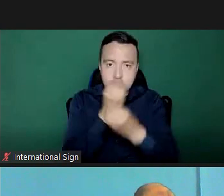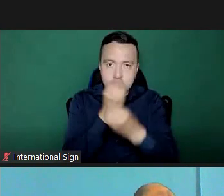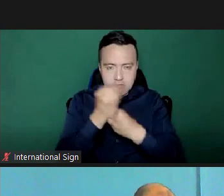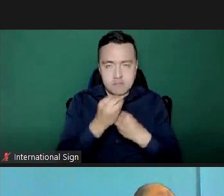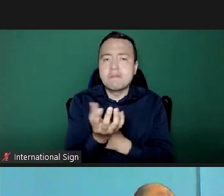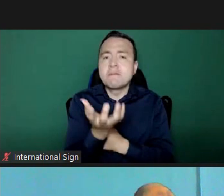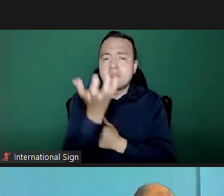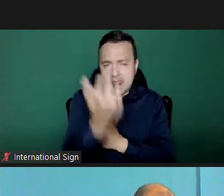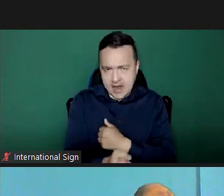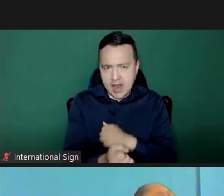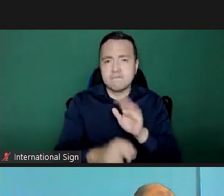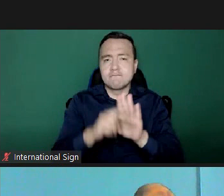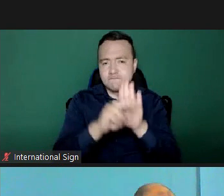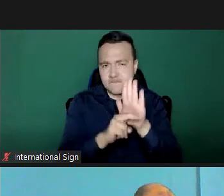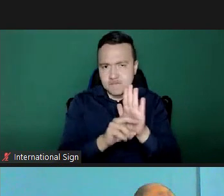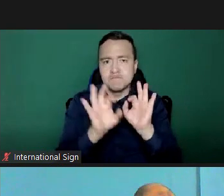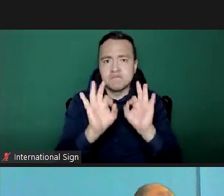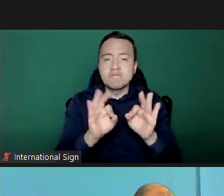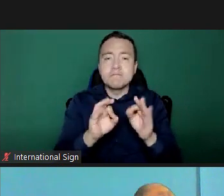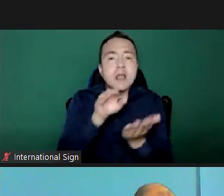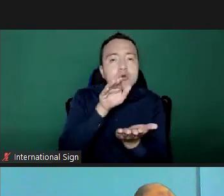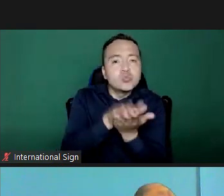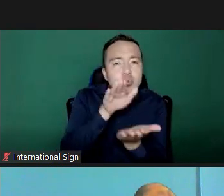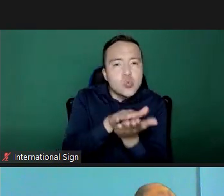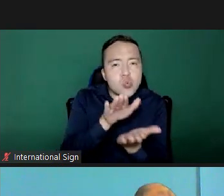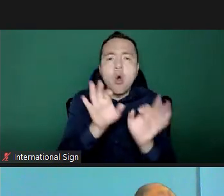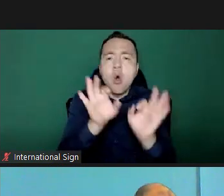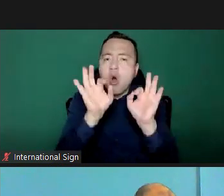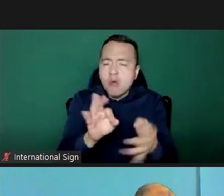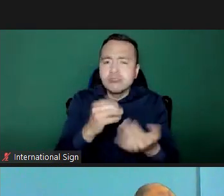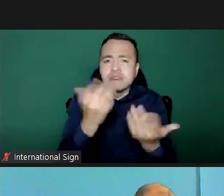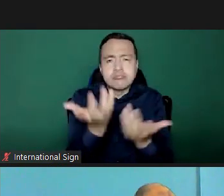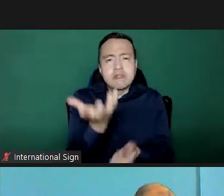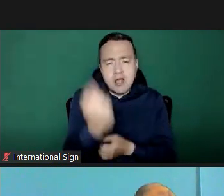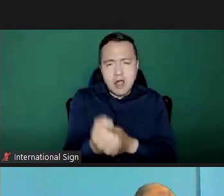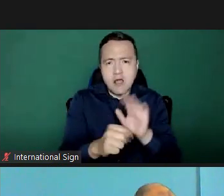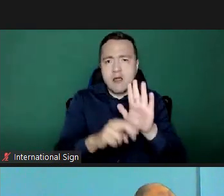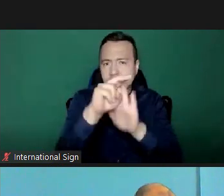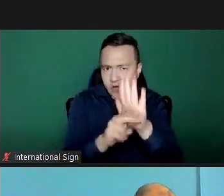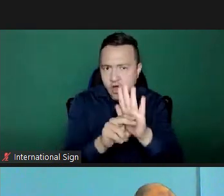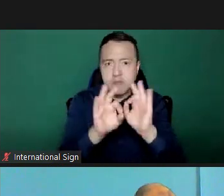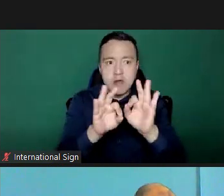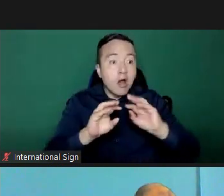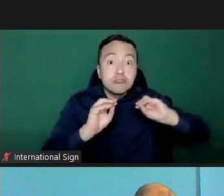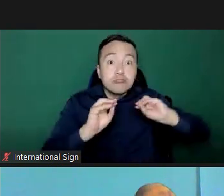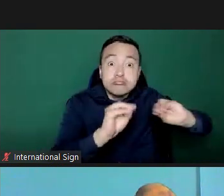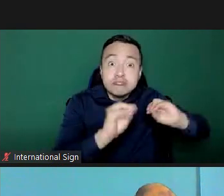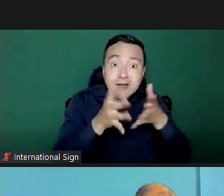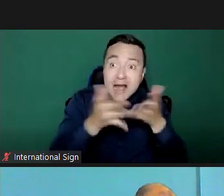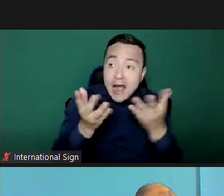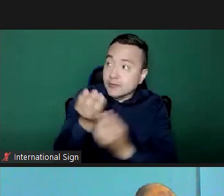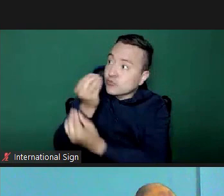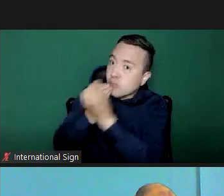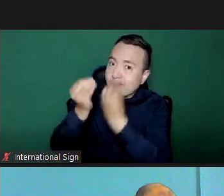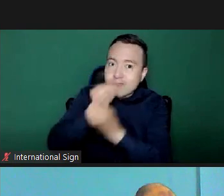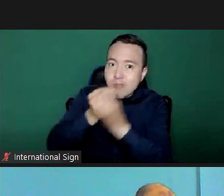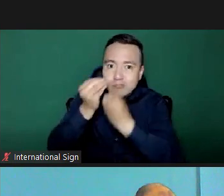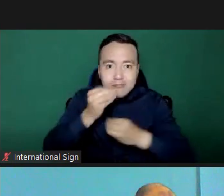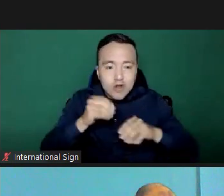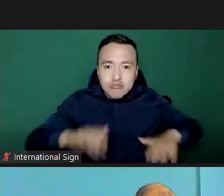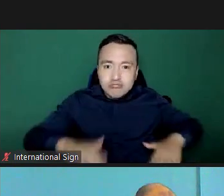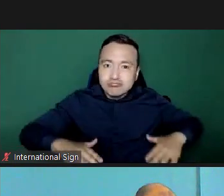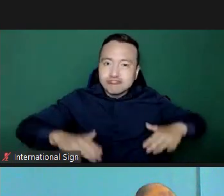las escuelas, se están desarrollando normas de nutrición para las escuelas y también talleres